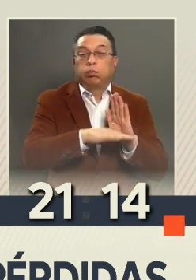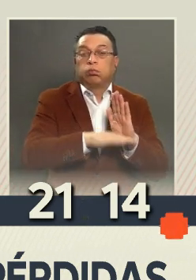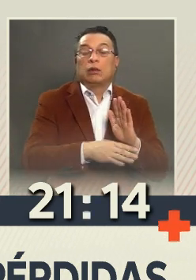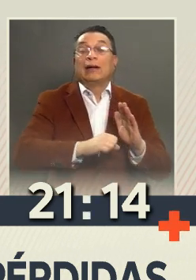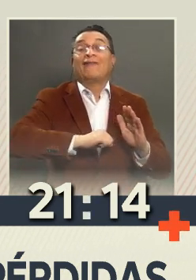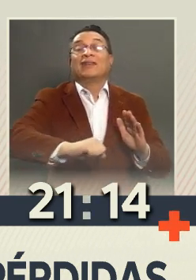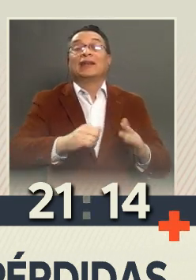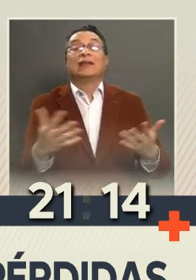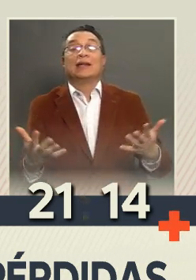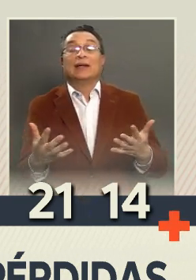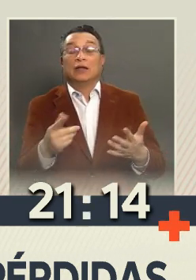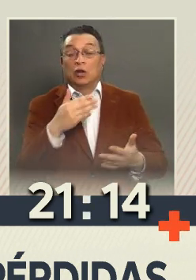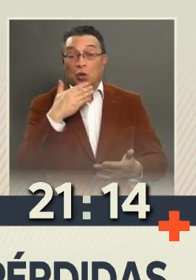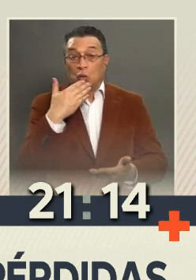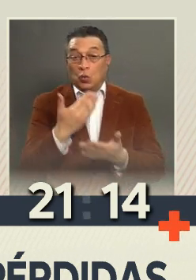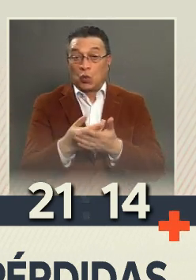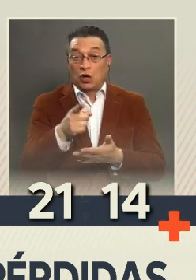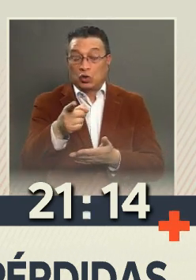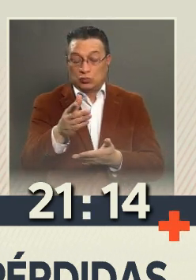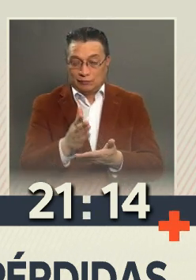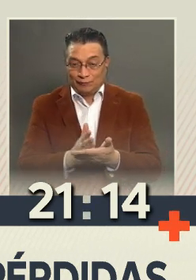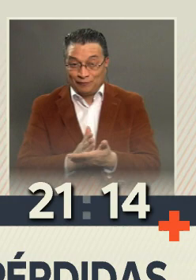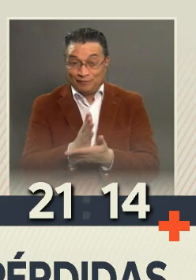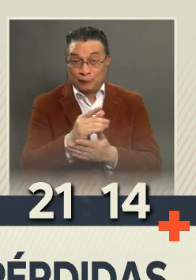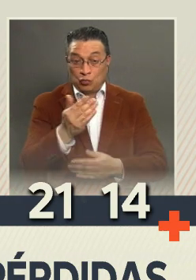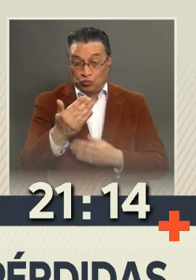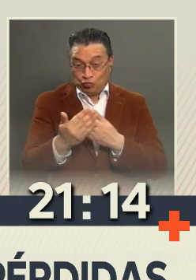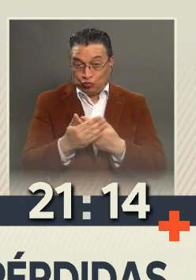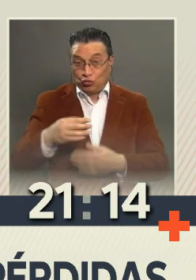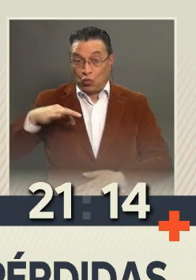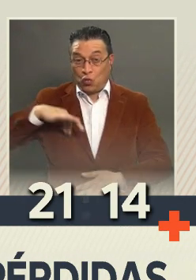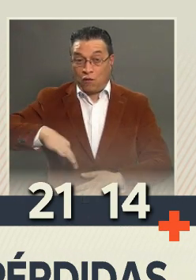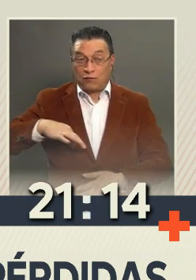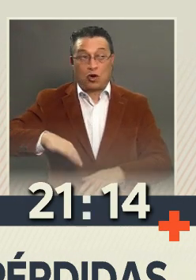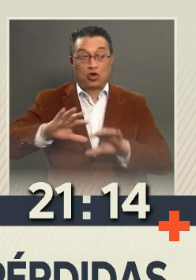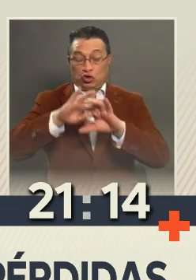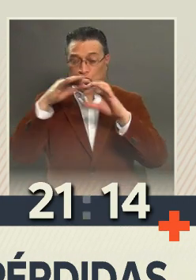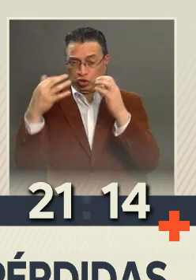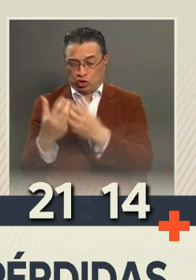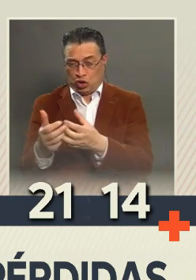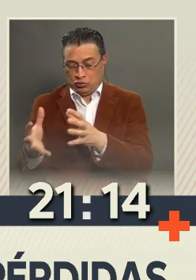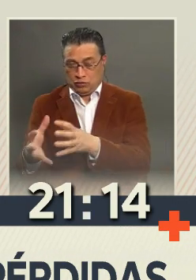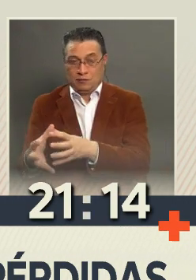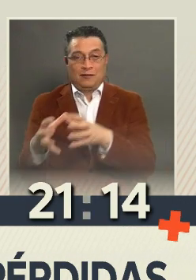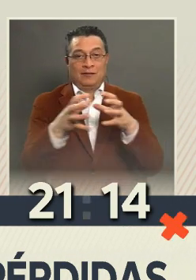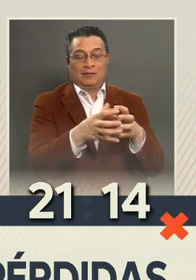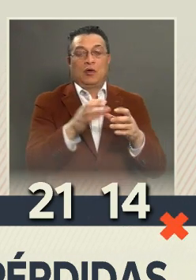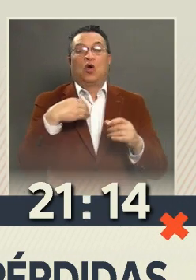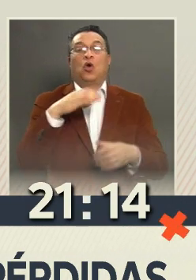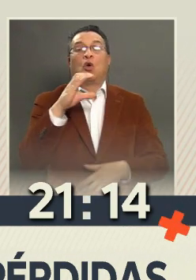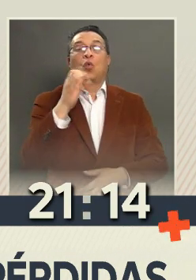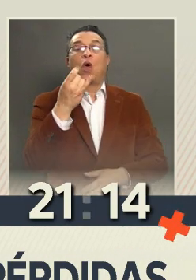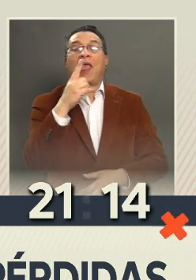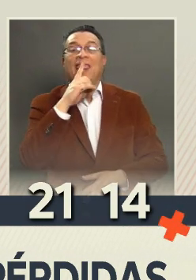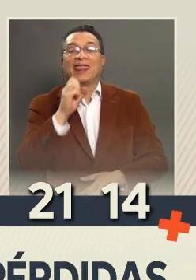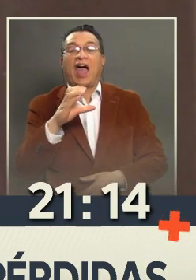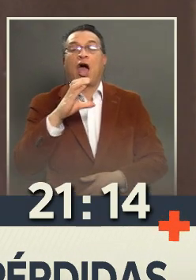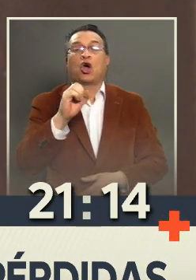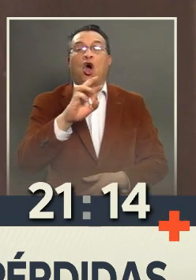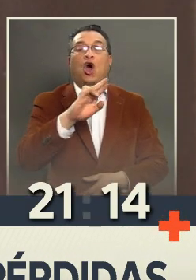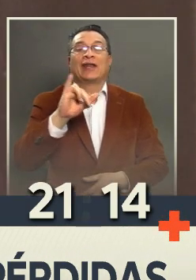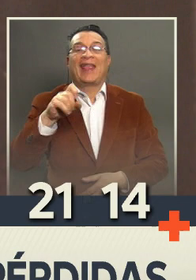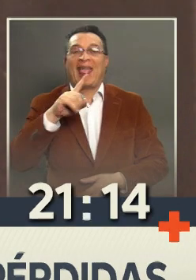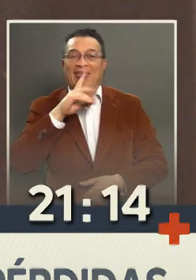es que cuando alguien comience su proceso de jubilación puede mover todos sus ahorros a una cuenta corriente. La idea del fondo F es